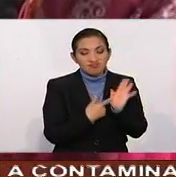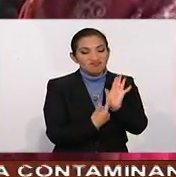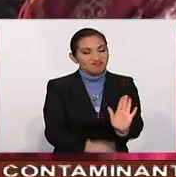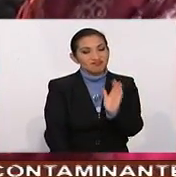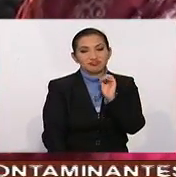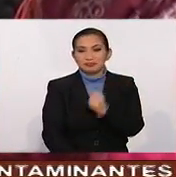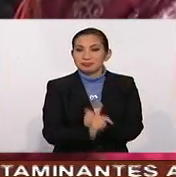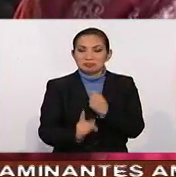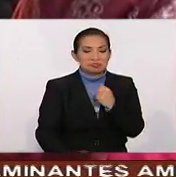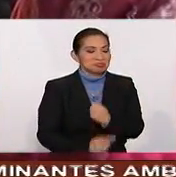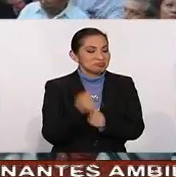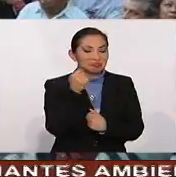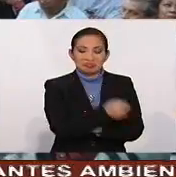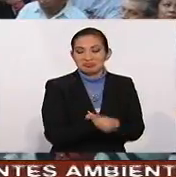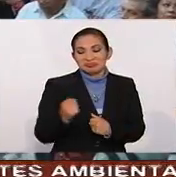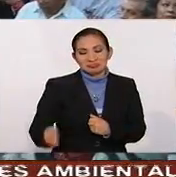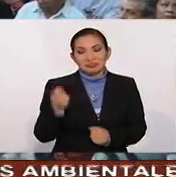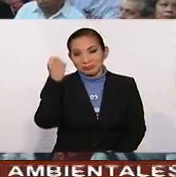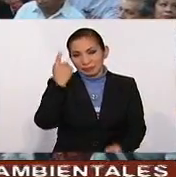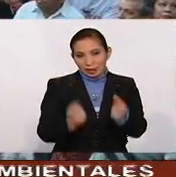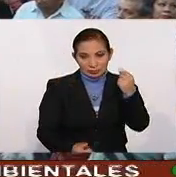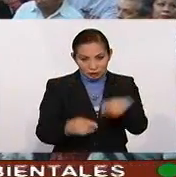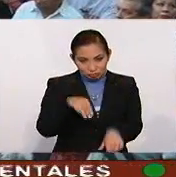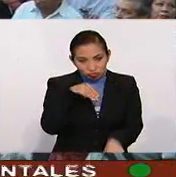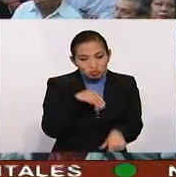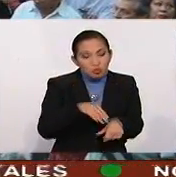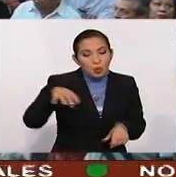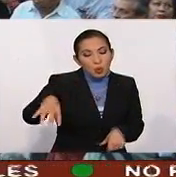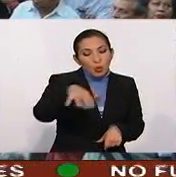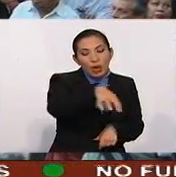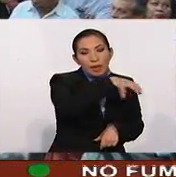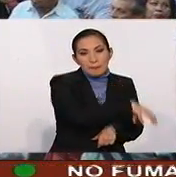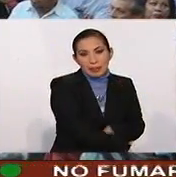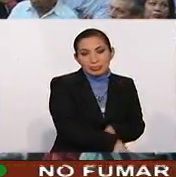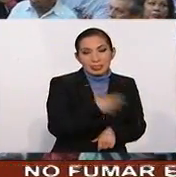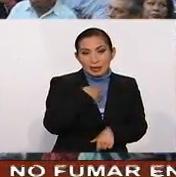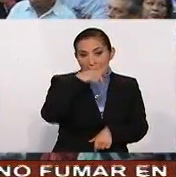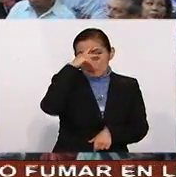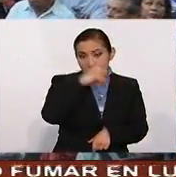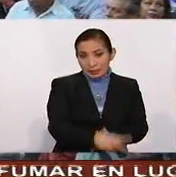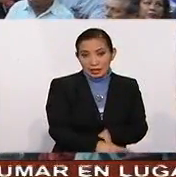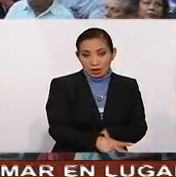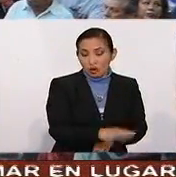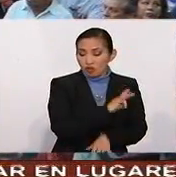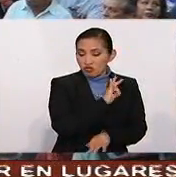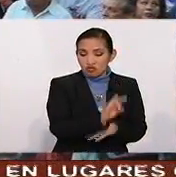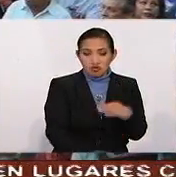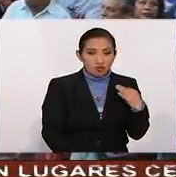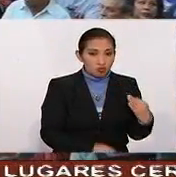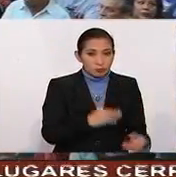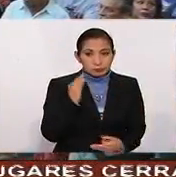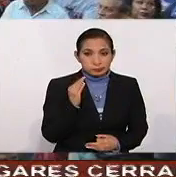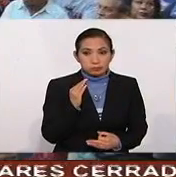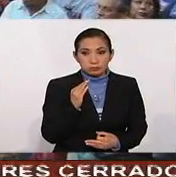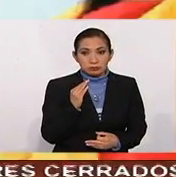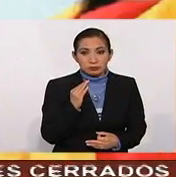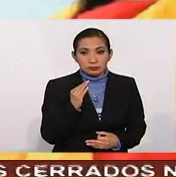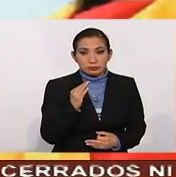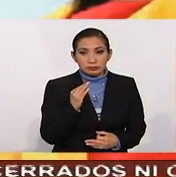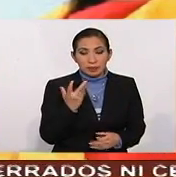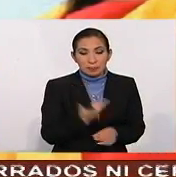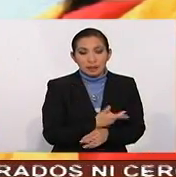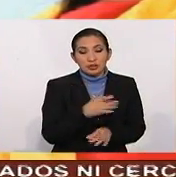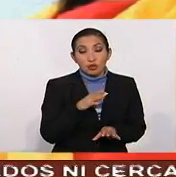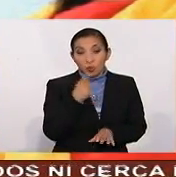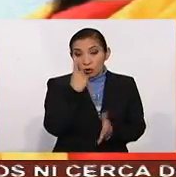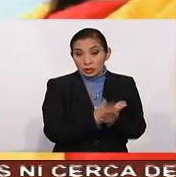los problemas que hay en algunos municipios del país, de todos los hechos no